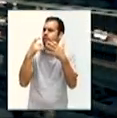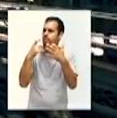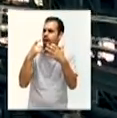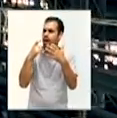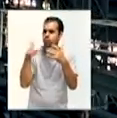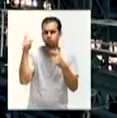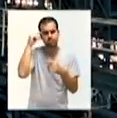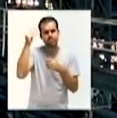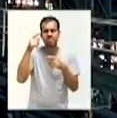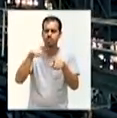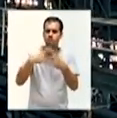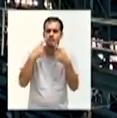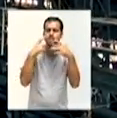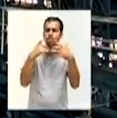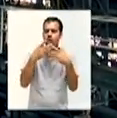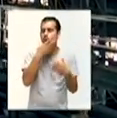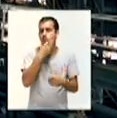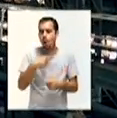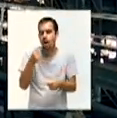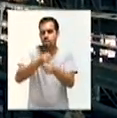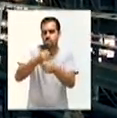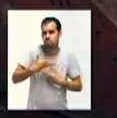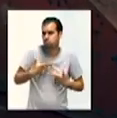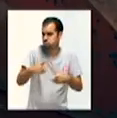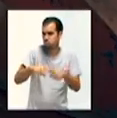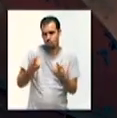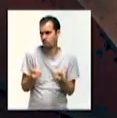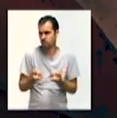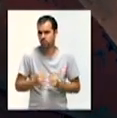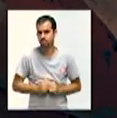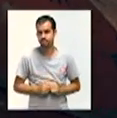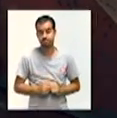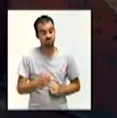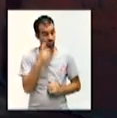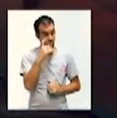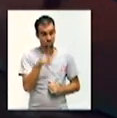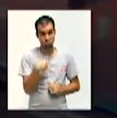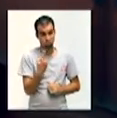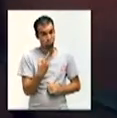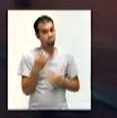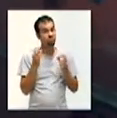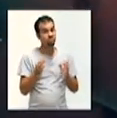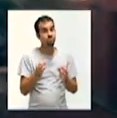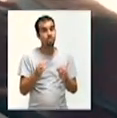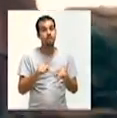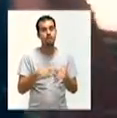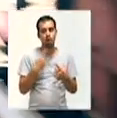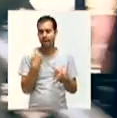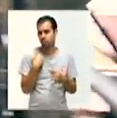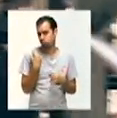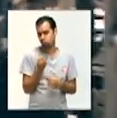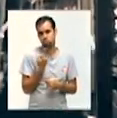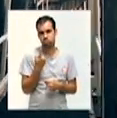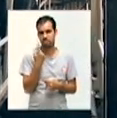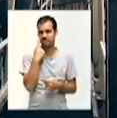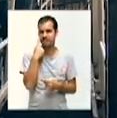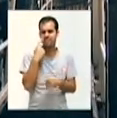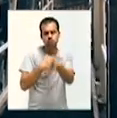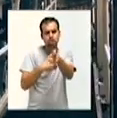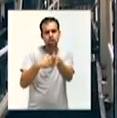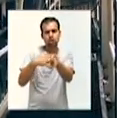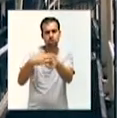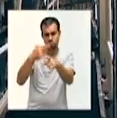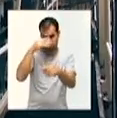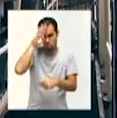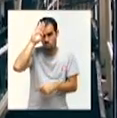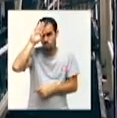trinchera? Es importante que nosotros estemos en la primera trinchera porque es el papel que hoy nos toca. Cuando nosotros miramos la historia de nuestro país,